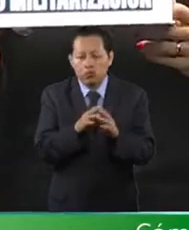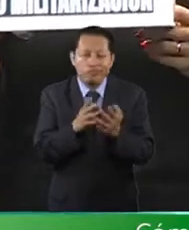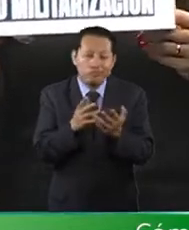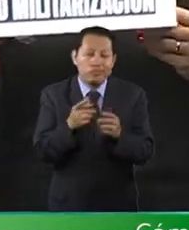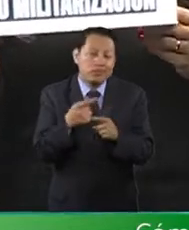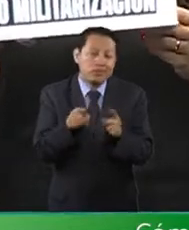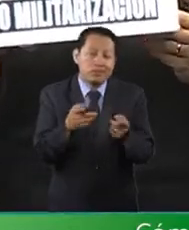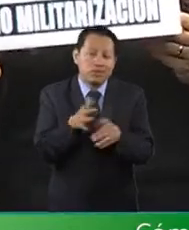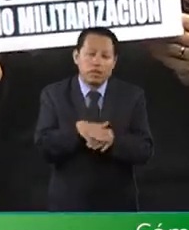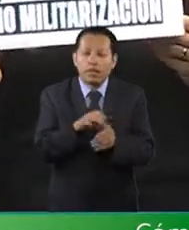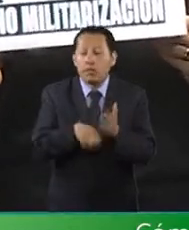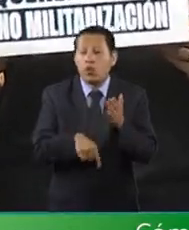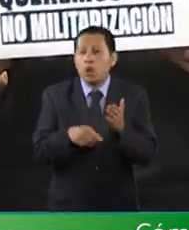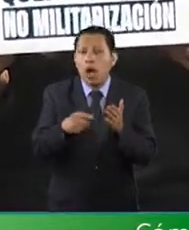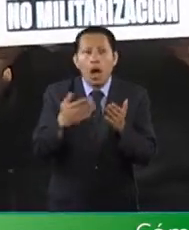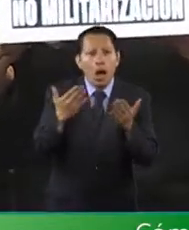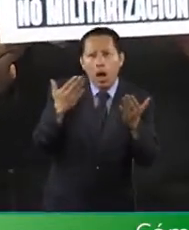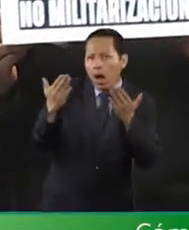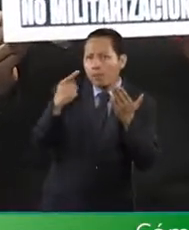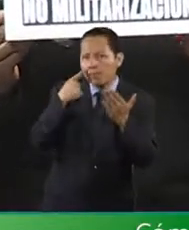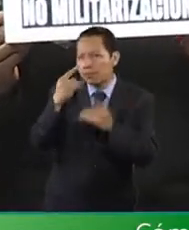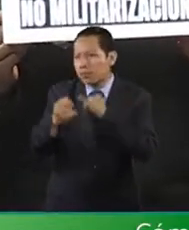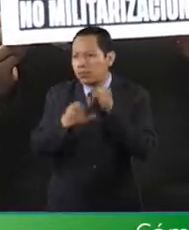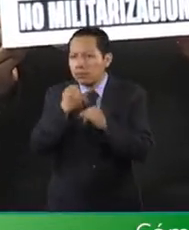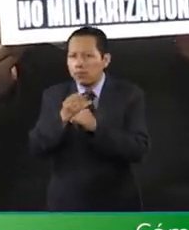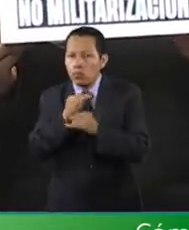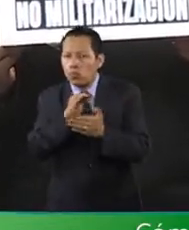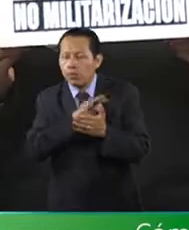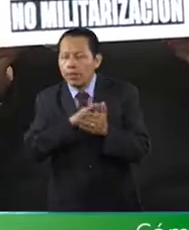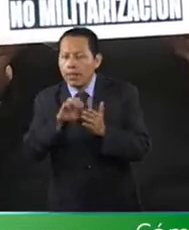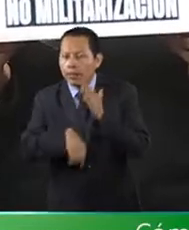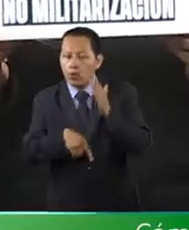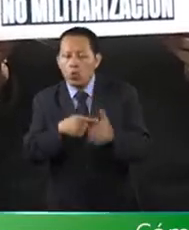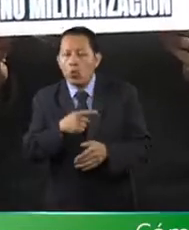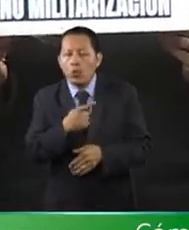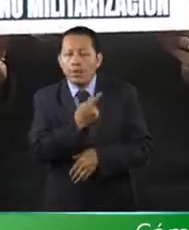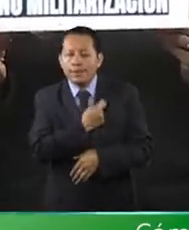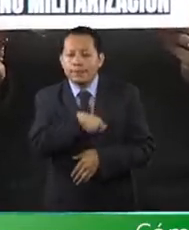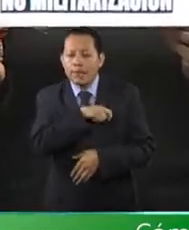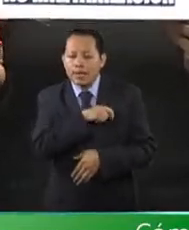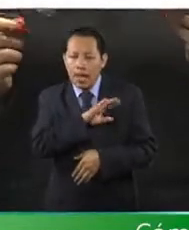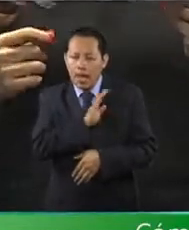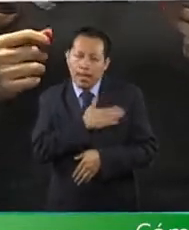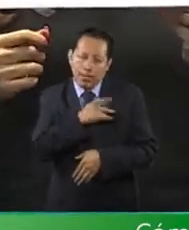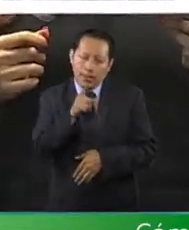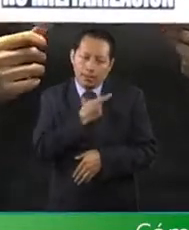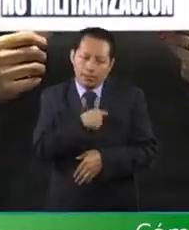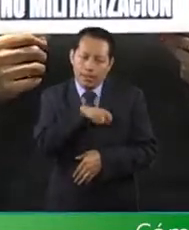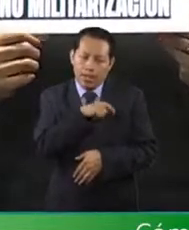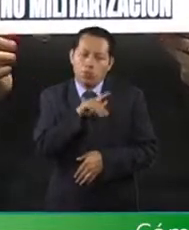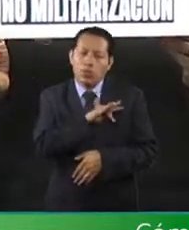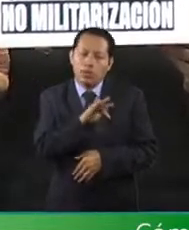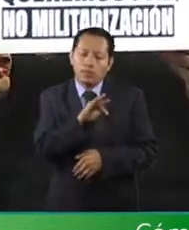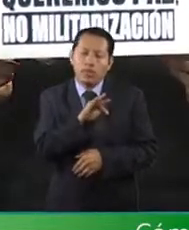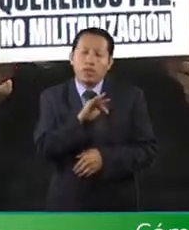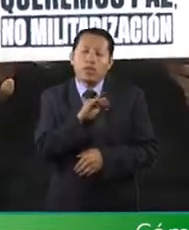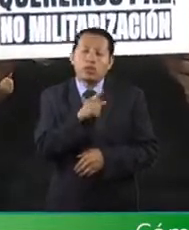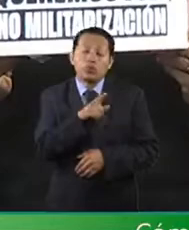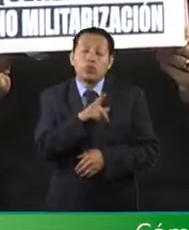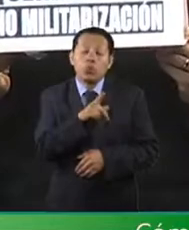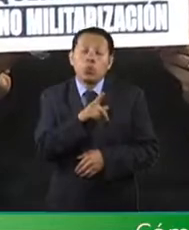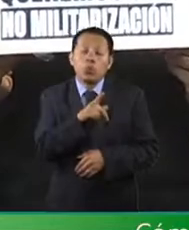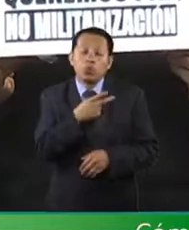se habló de ejemplos internacionales como la guardia Civil Española ahora se han quitado esa máscara